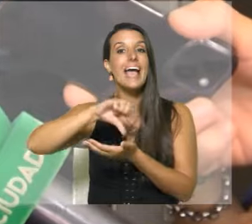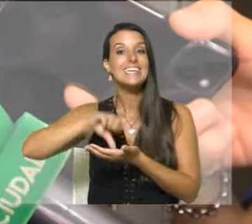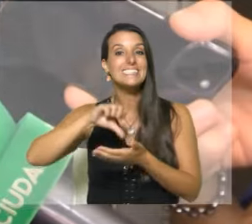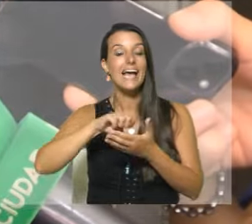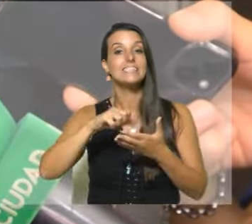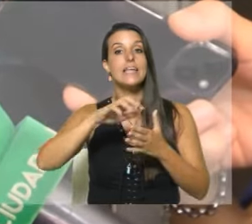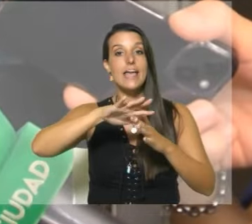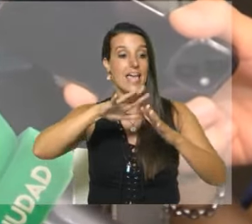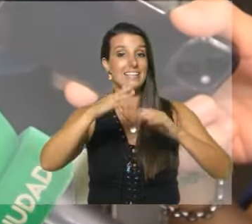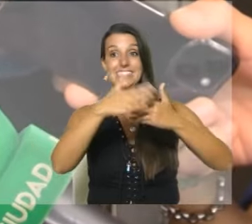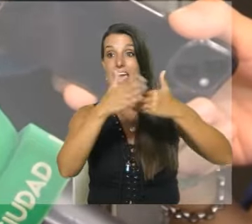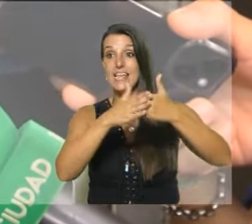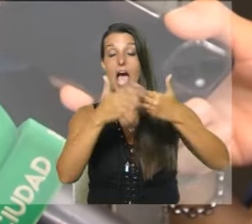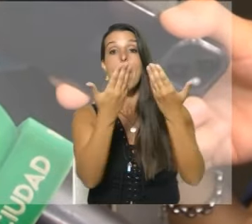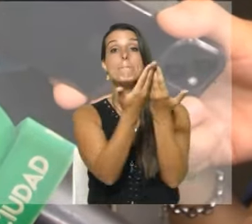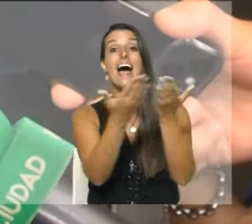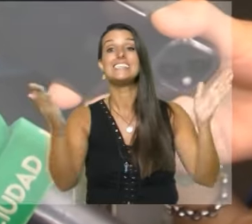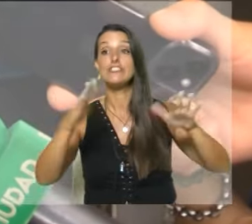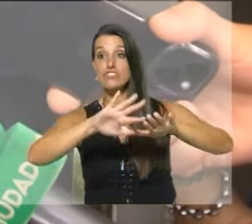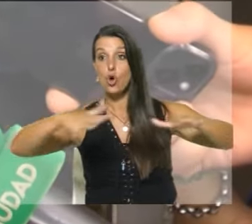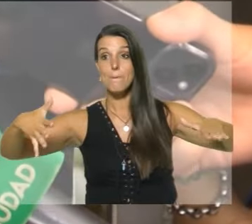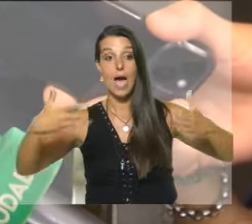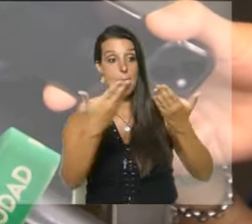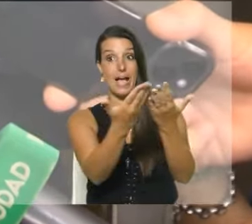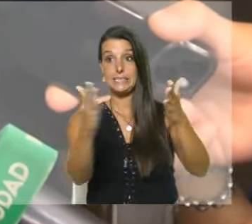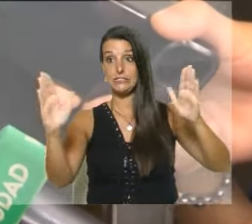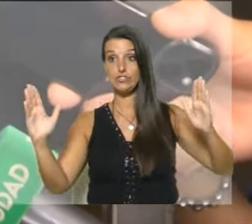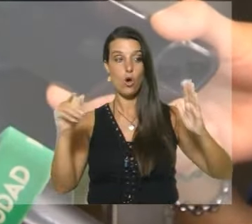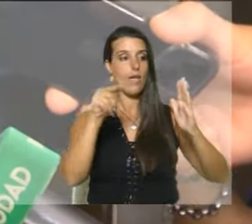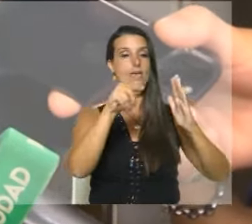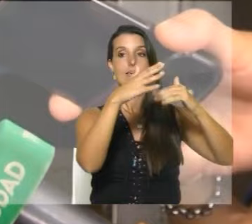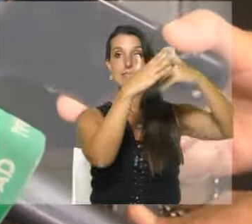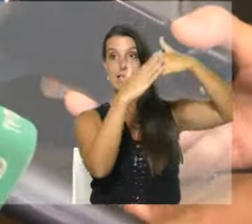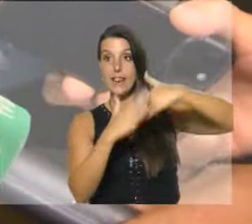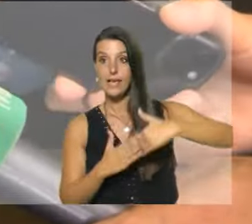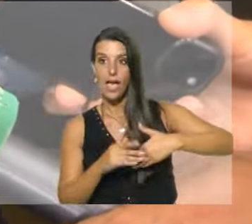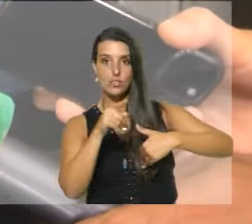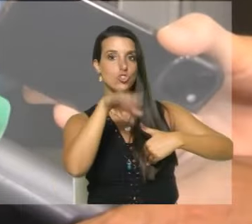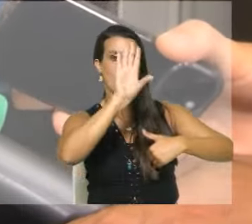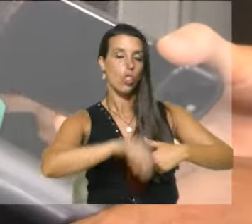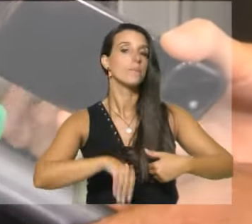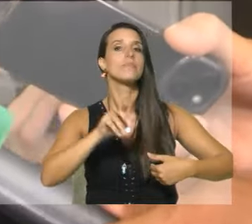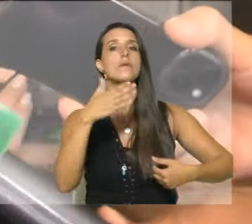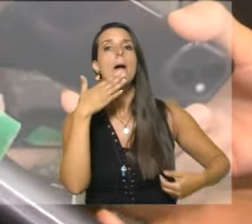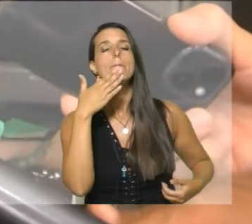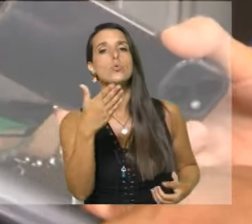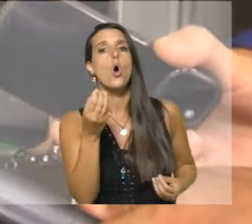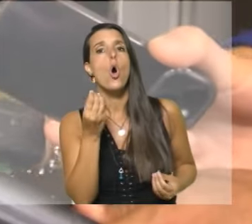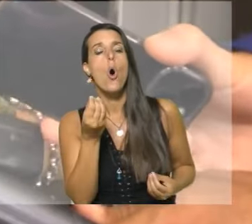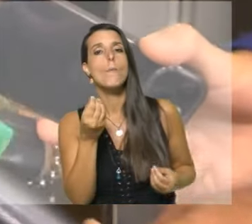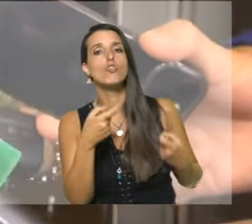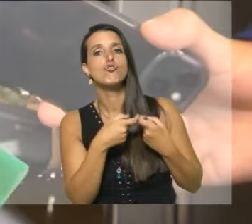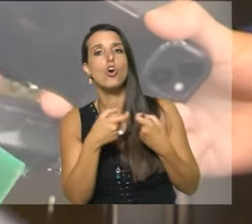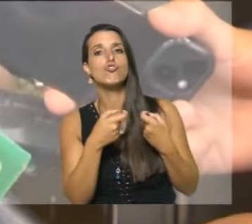En fin, siempre aparecen temas, pero en general Uruguay no tiene una gran lista de problemas a los efectos. ¿Cómo juegan los socios del Mercosur? ¿Cómo juegan los socios